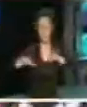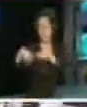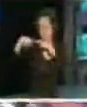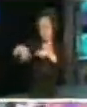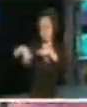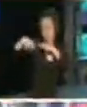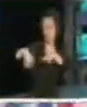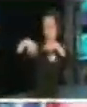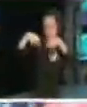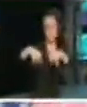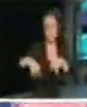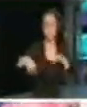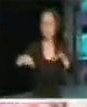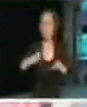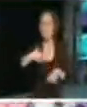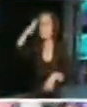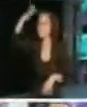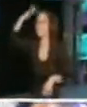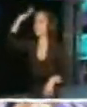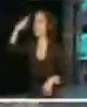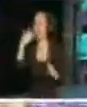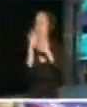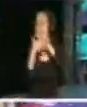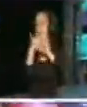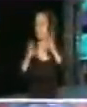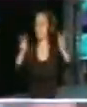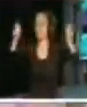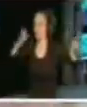Desilusiones de nombrarles el nacionalismo.